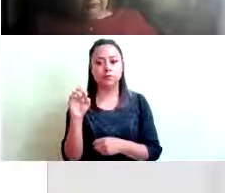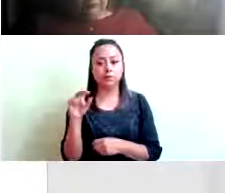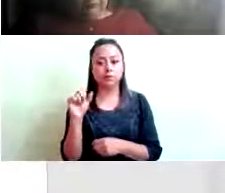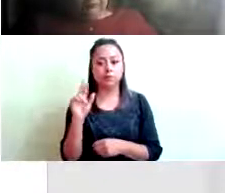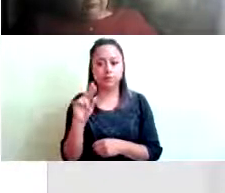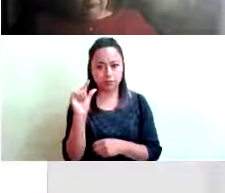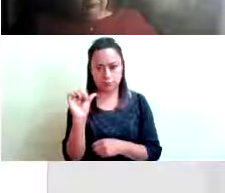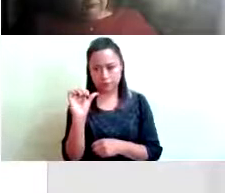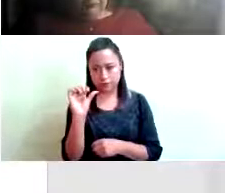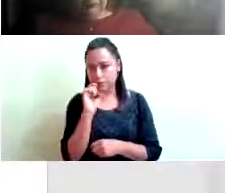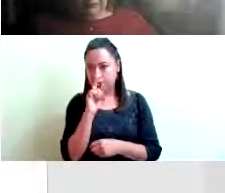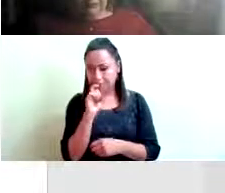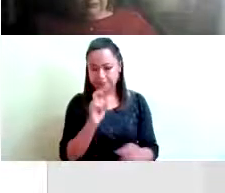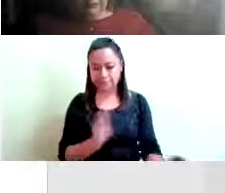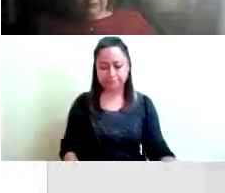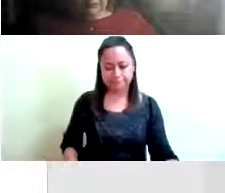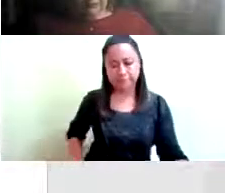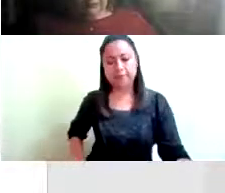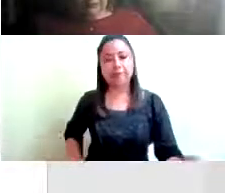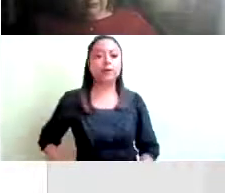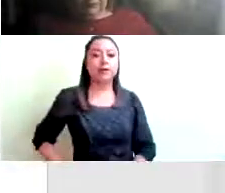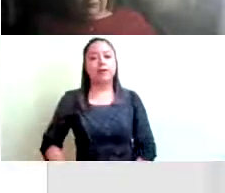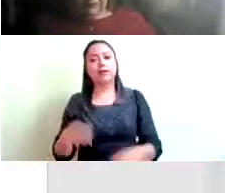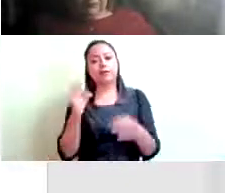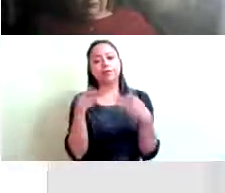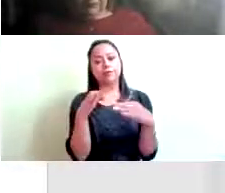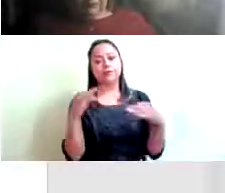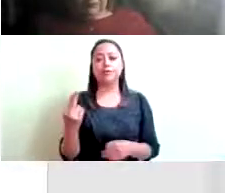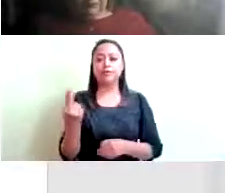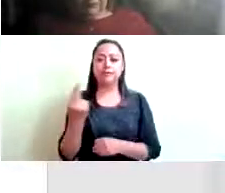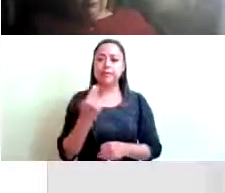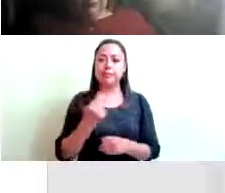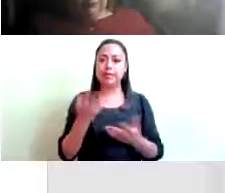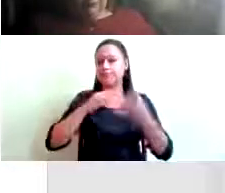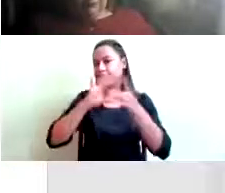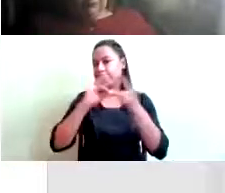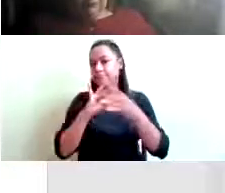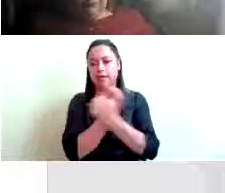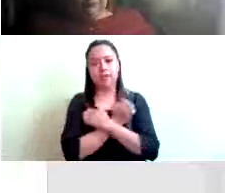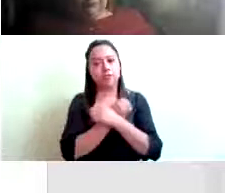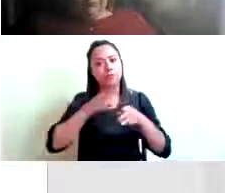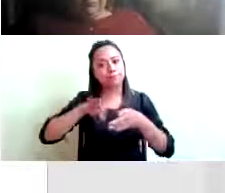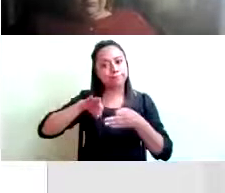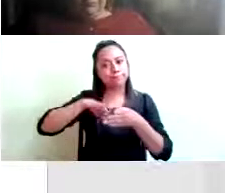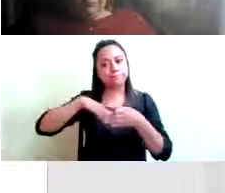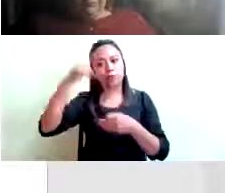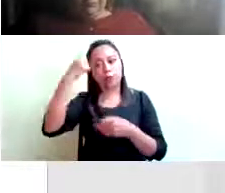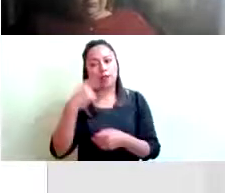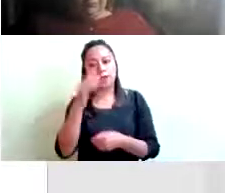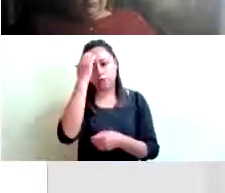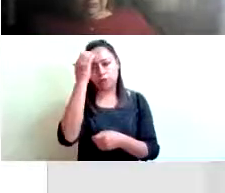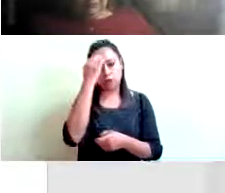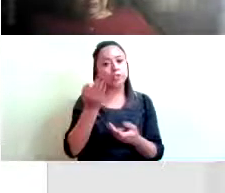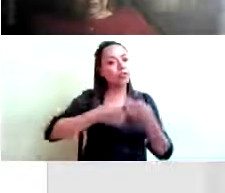momento. Tendríamos que hablar de una educación constante para conocer cuál es nuestra situación y nuestro campo